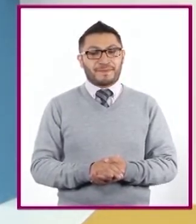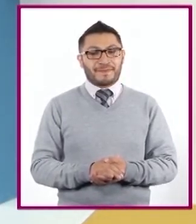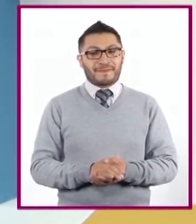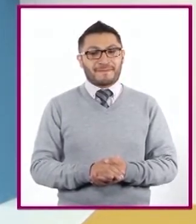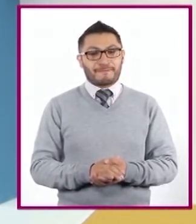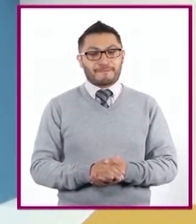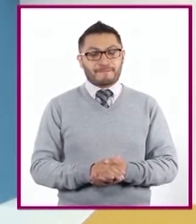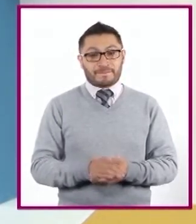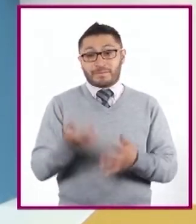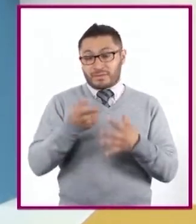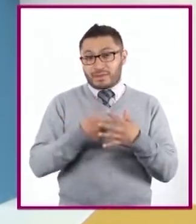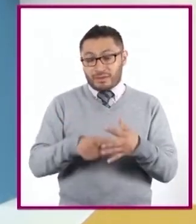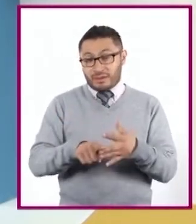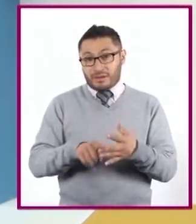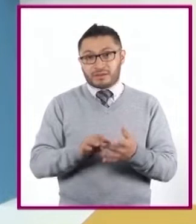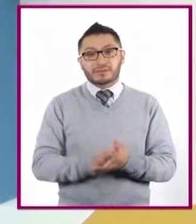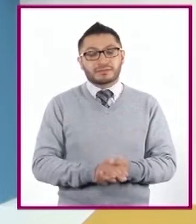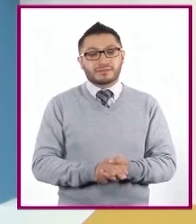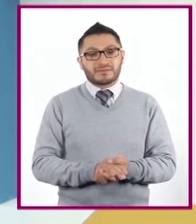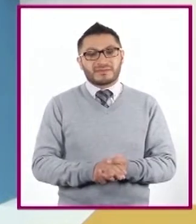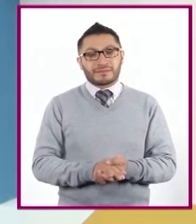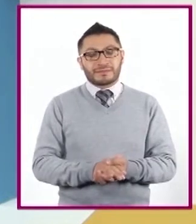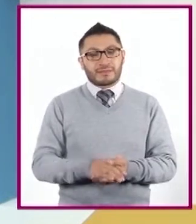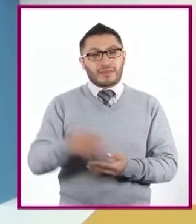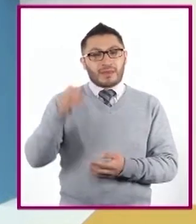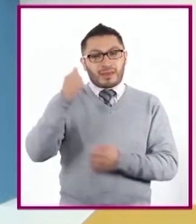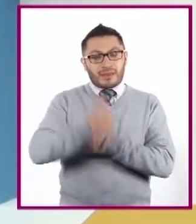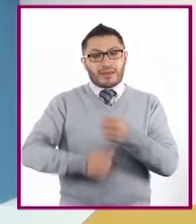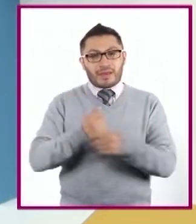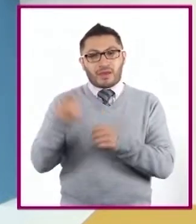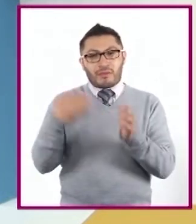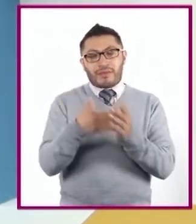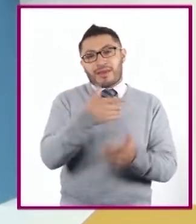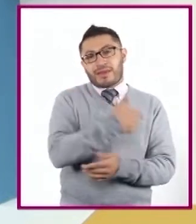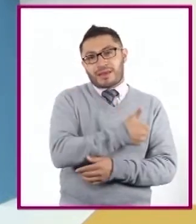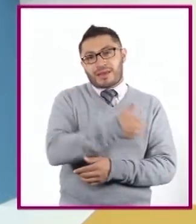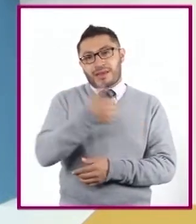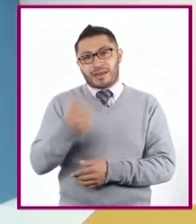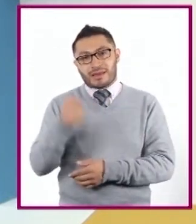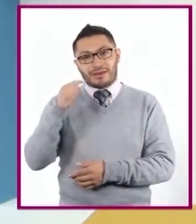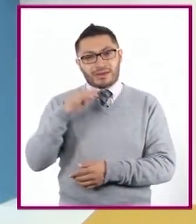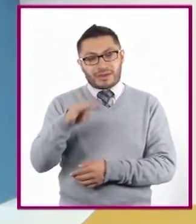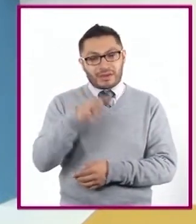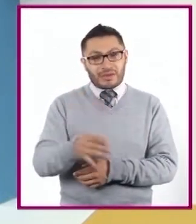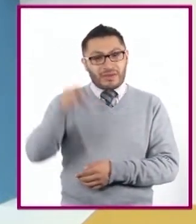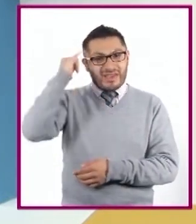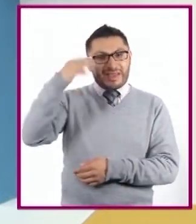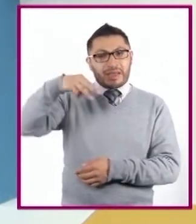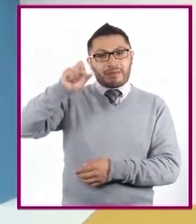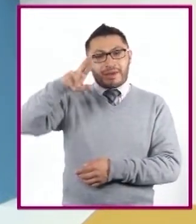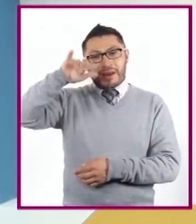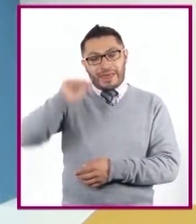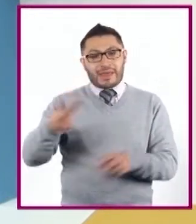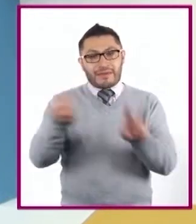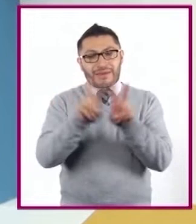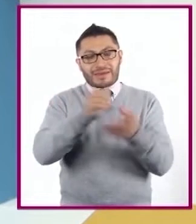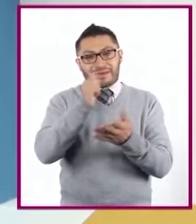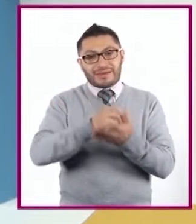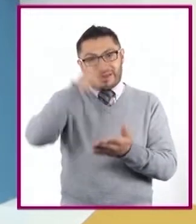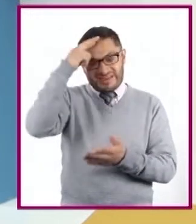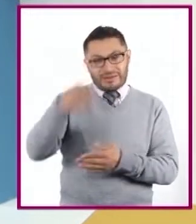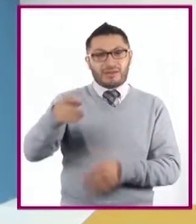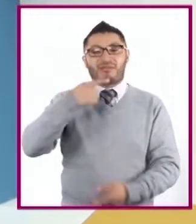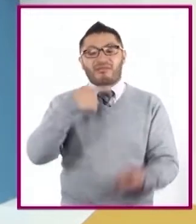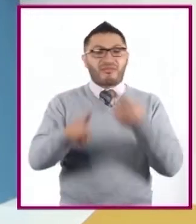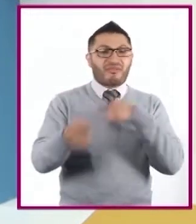Que dice así: corría el año de 1619 y la India María, vecina de la Ciudad de México, se quejaba ante